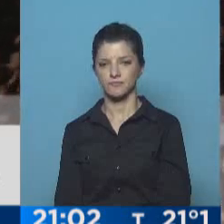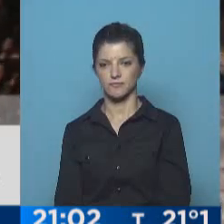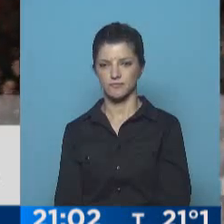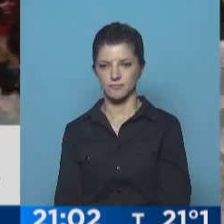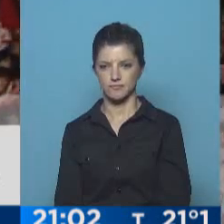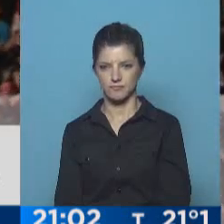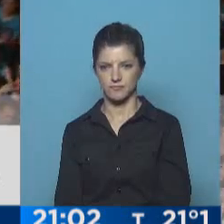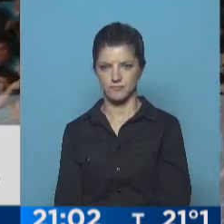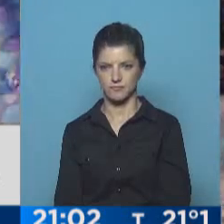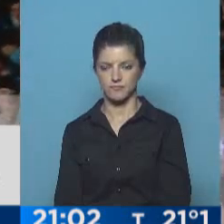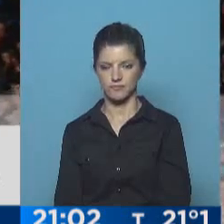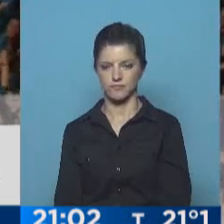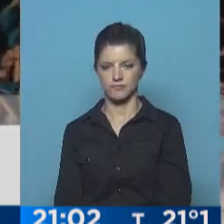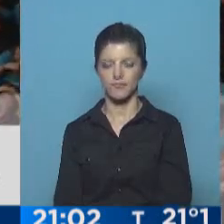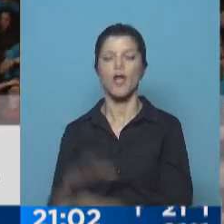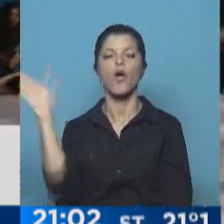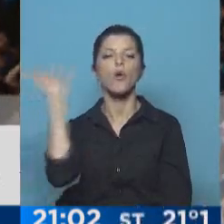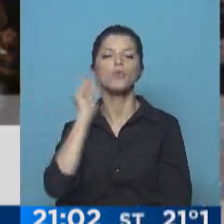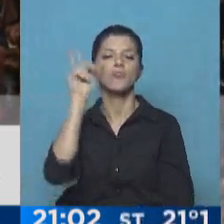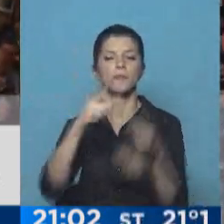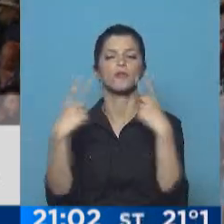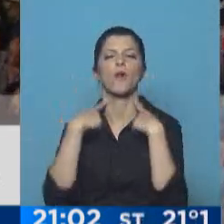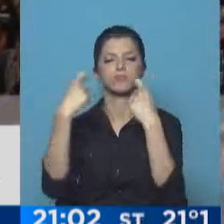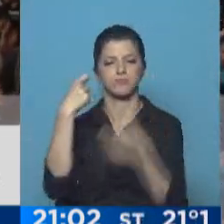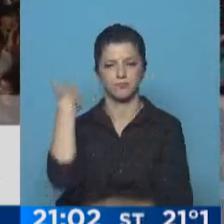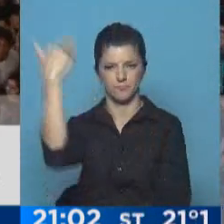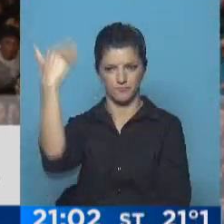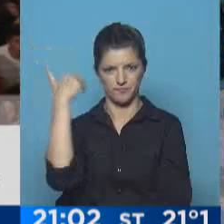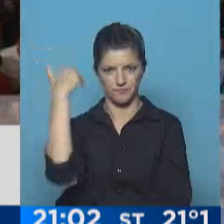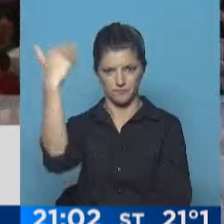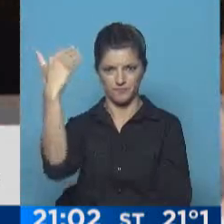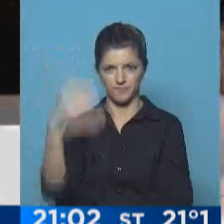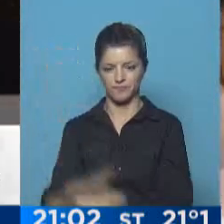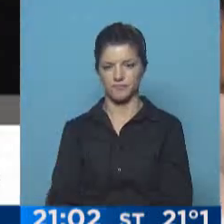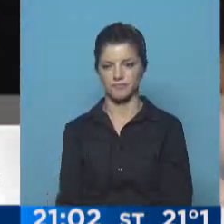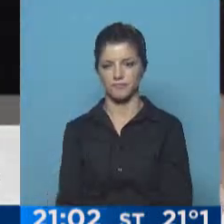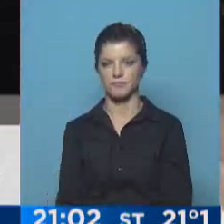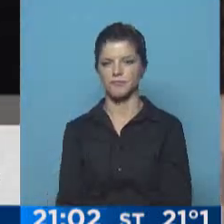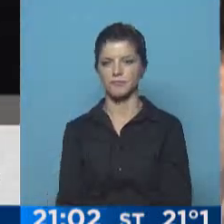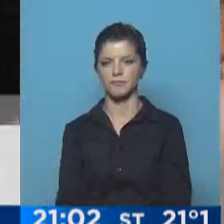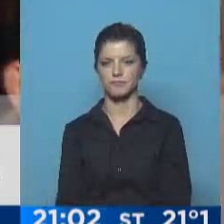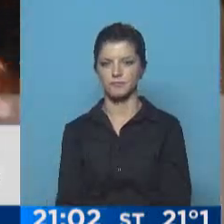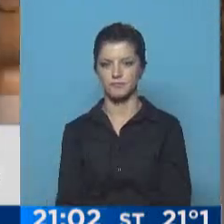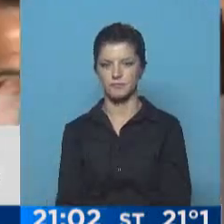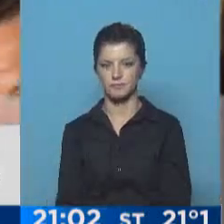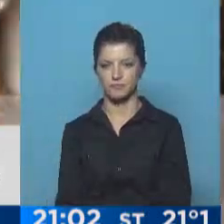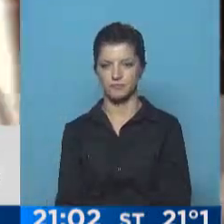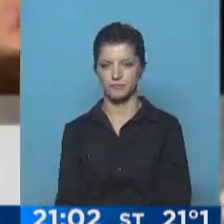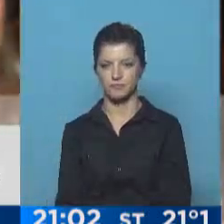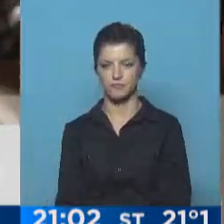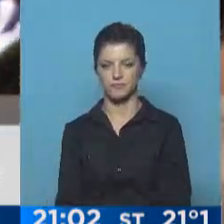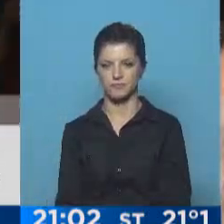da te llevamos en el corazón Yo soy